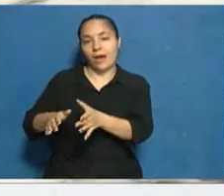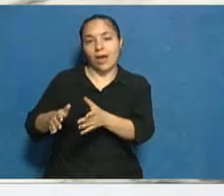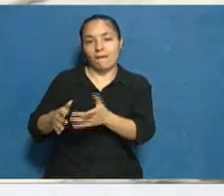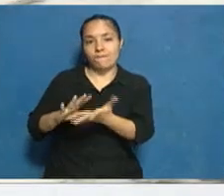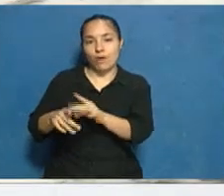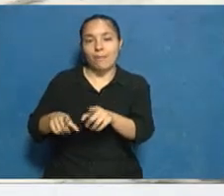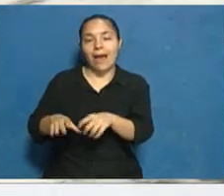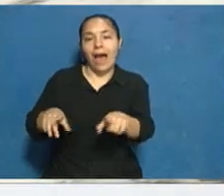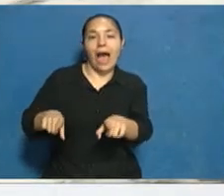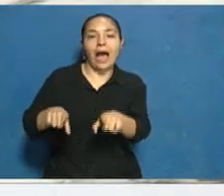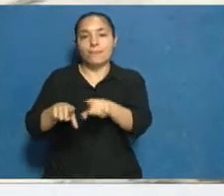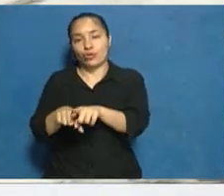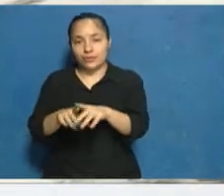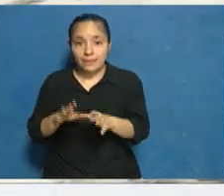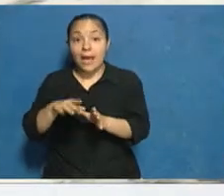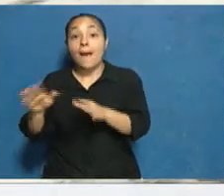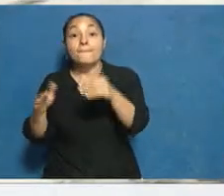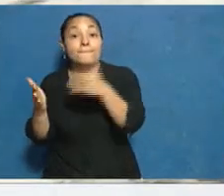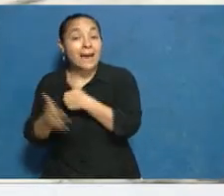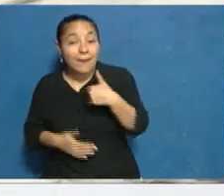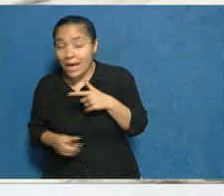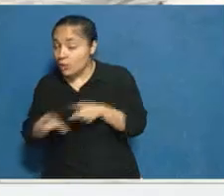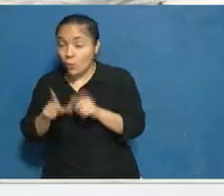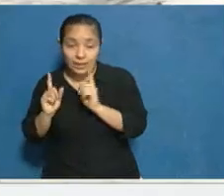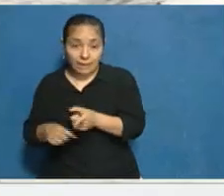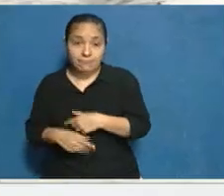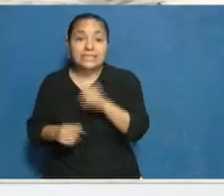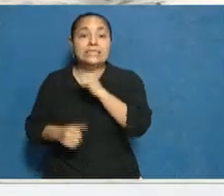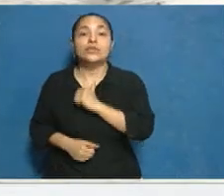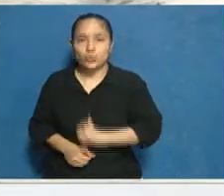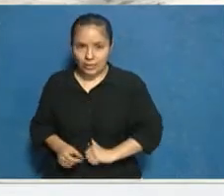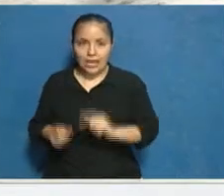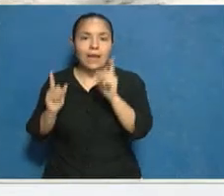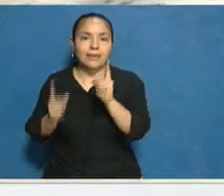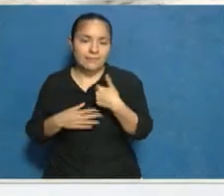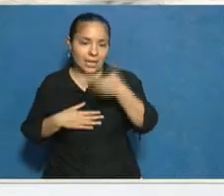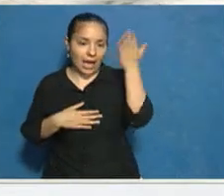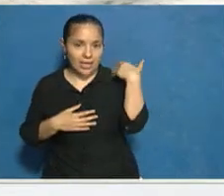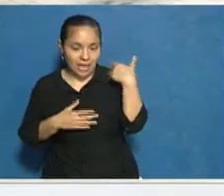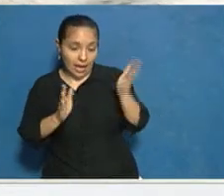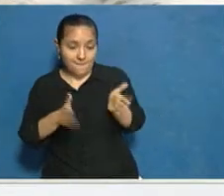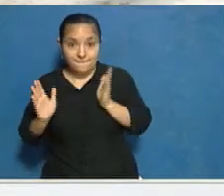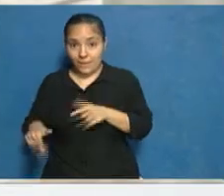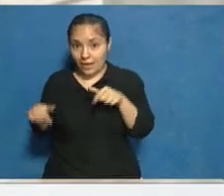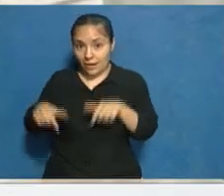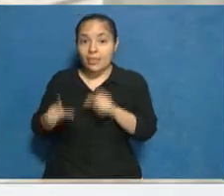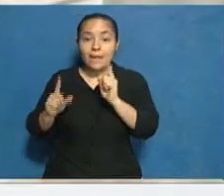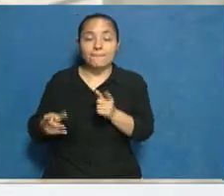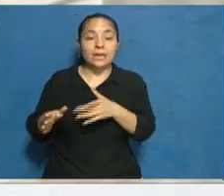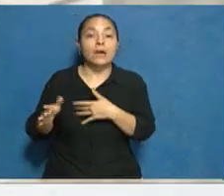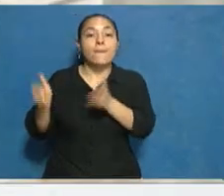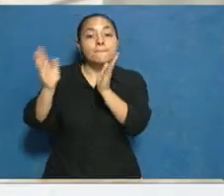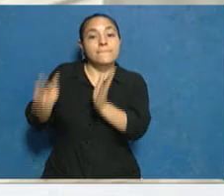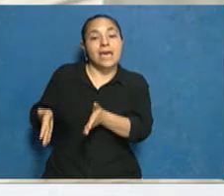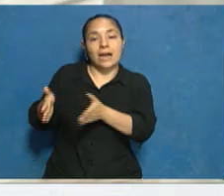madre está pasando por algo similar. También tuvo una cirugía en el día de ayer y también le colocaron un tutor en una